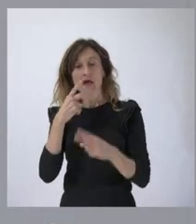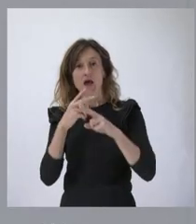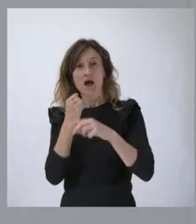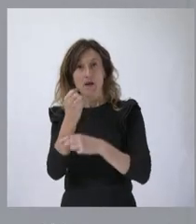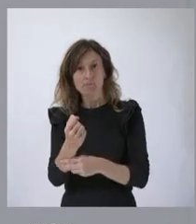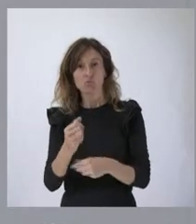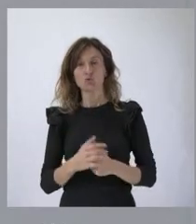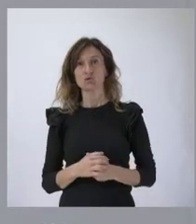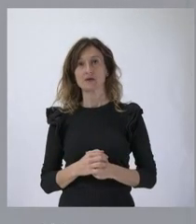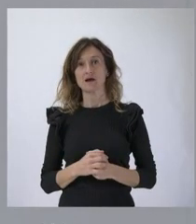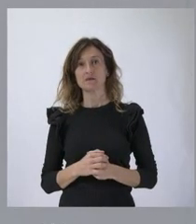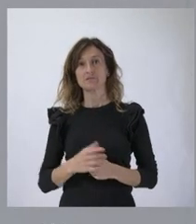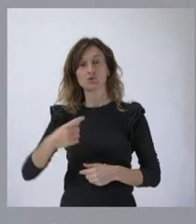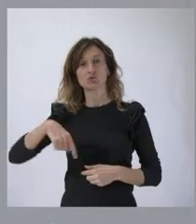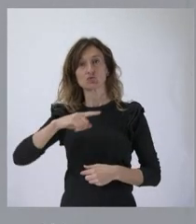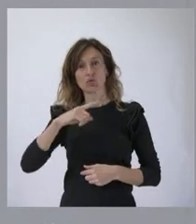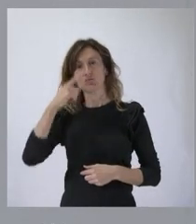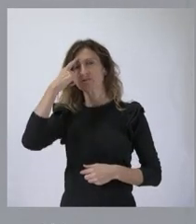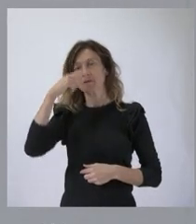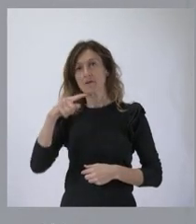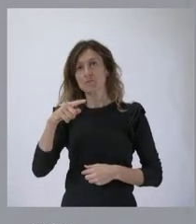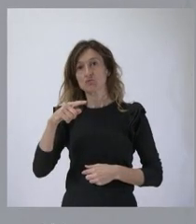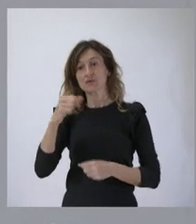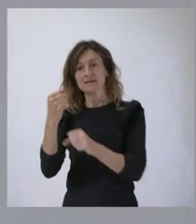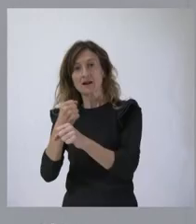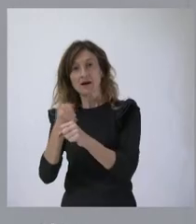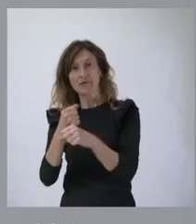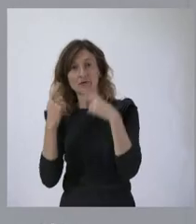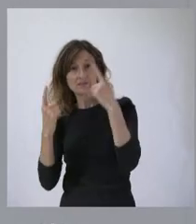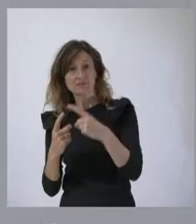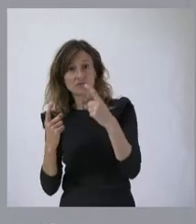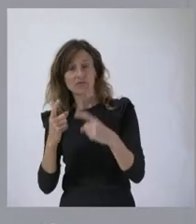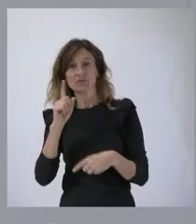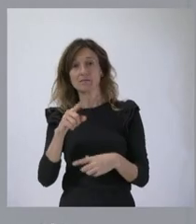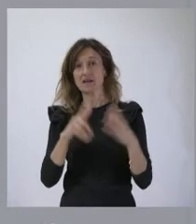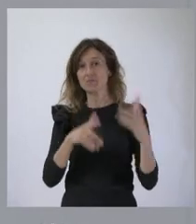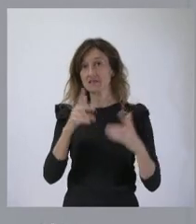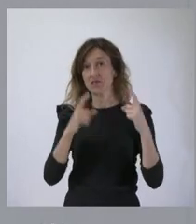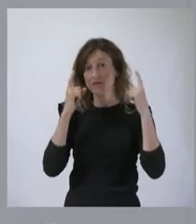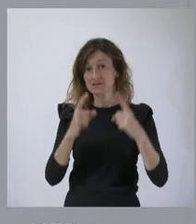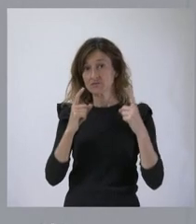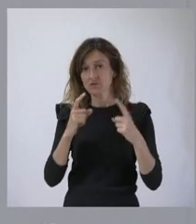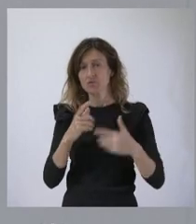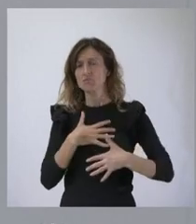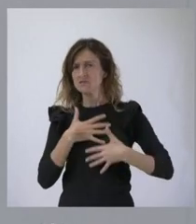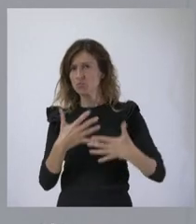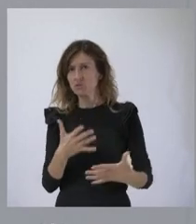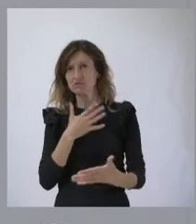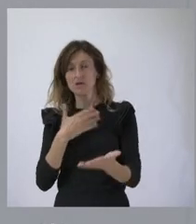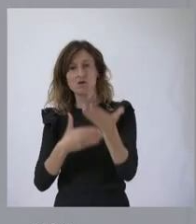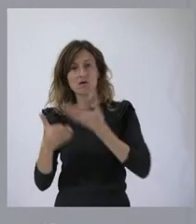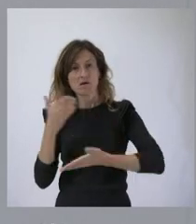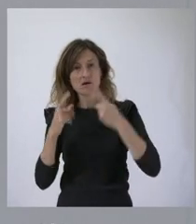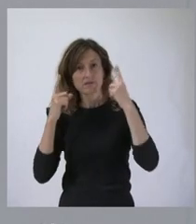somos conscientes de que exigirá un esfuerzo por parte de trabajadores y también por parte de la Administración pero estamos dispuestos a llevar a cabo ese